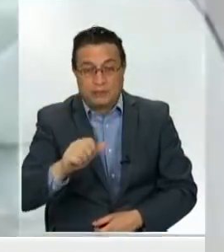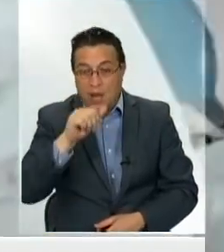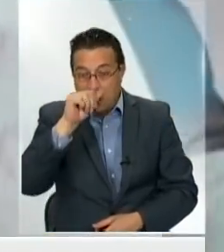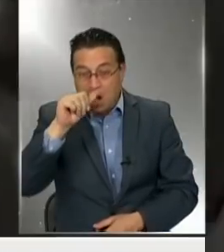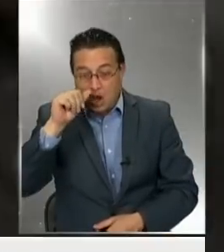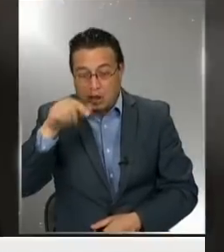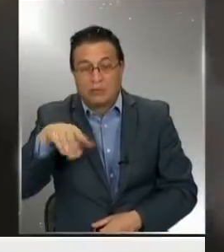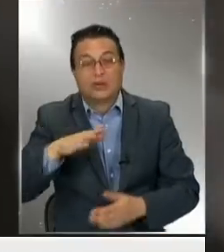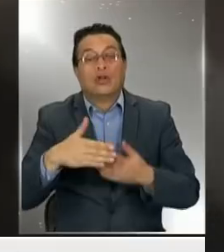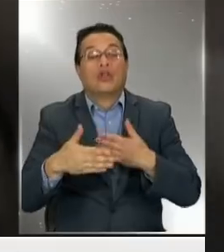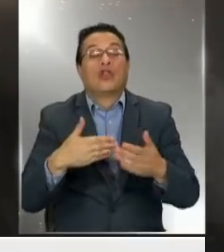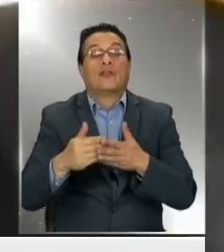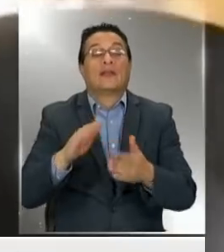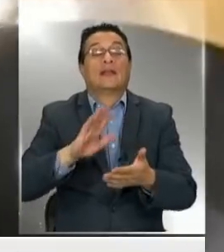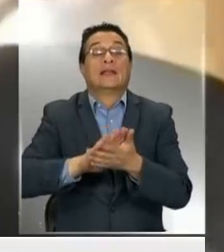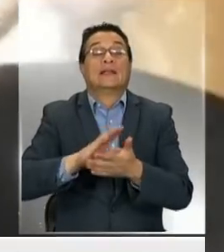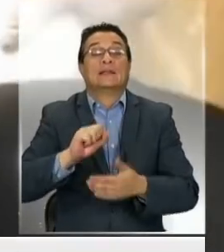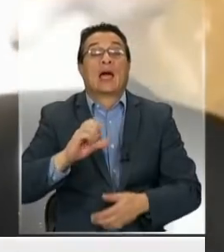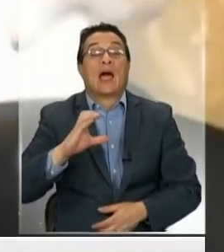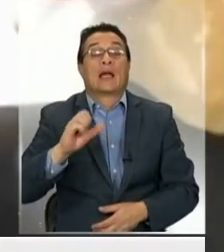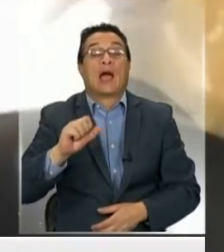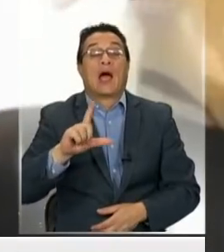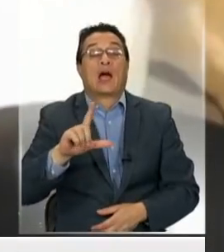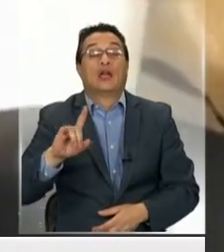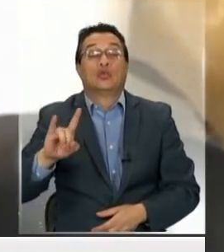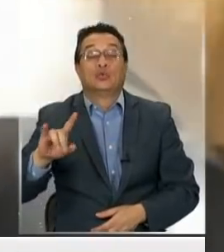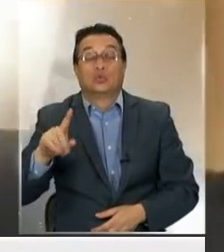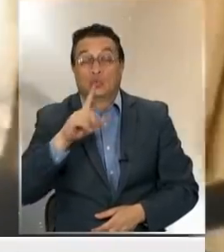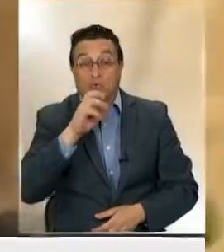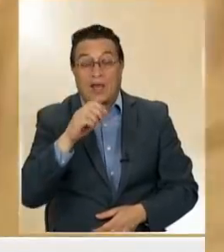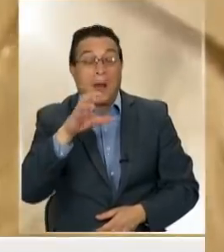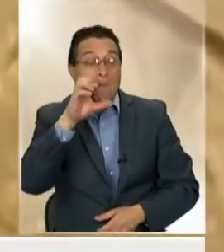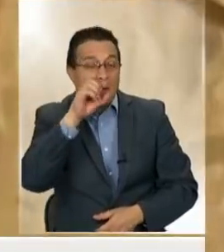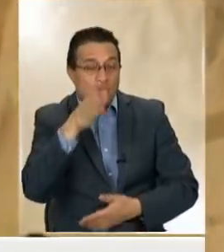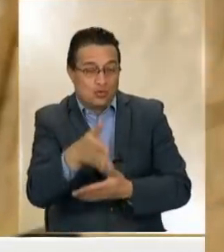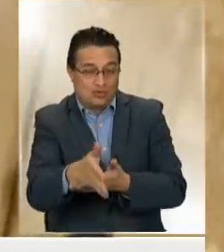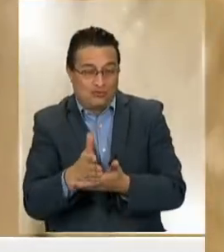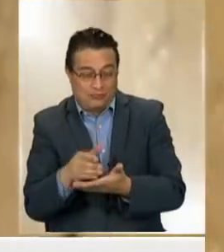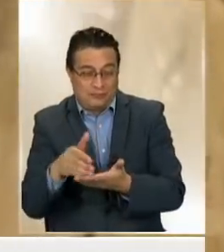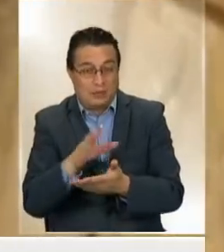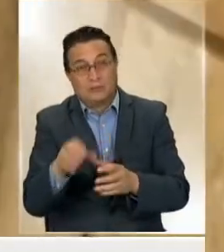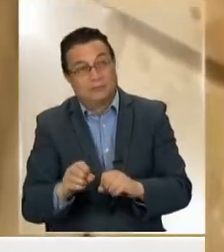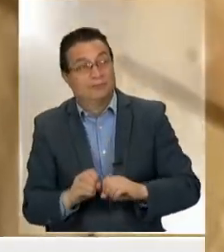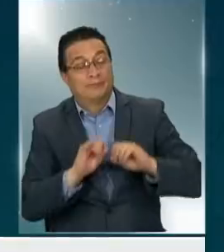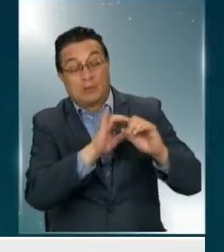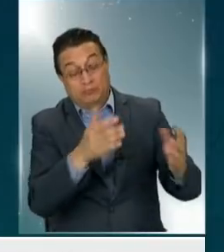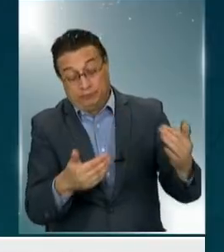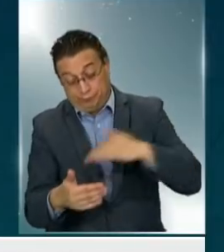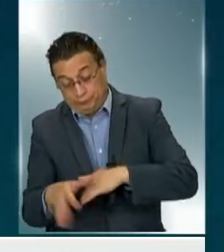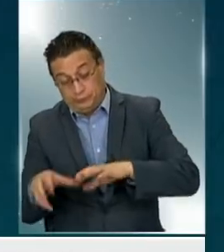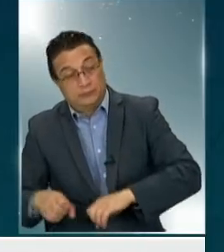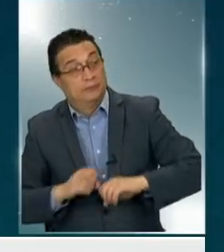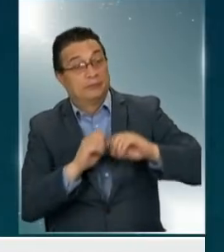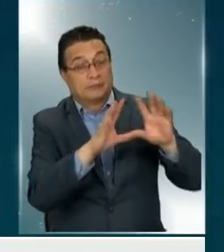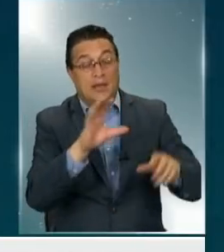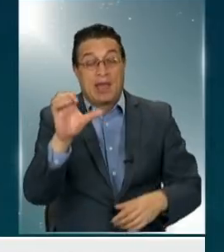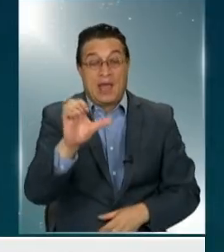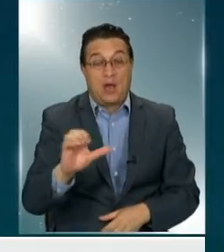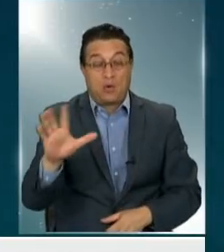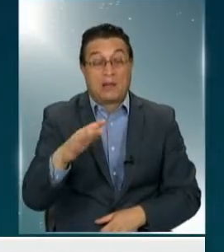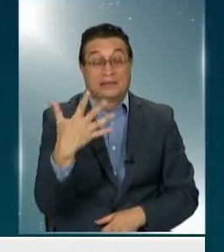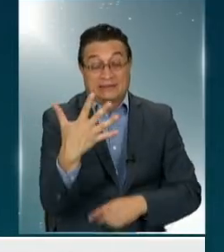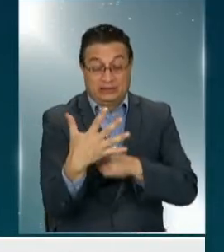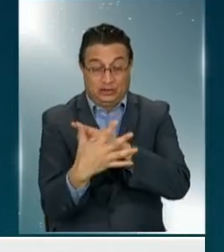fronterizo Chacayuta, droga proveniente de Perú, cuyo destino era Europa. En el procedimiento se detuvo a 5 personas de